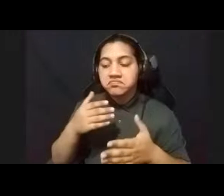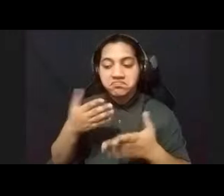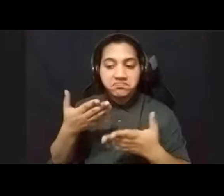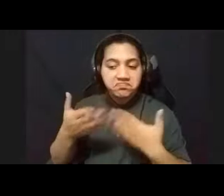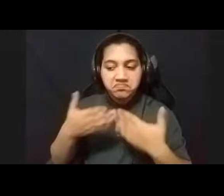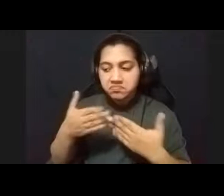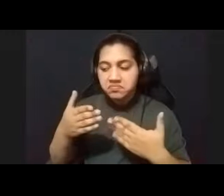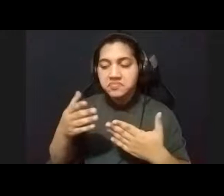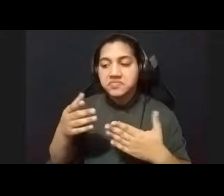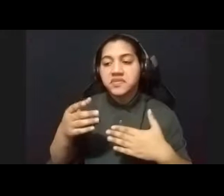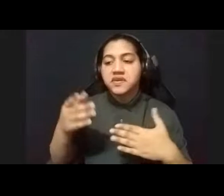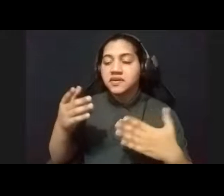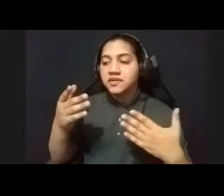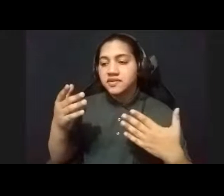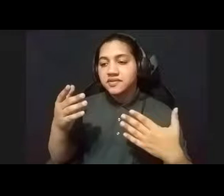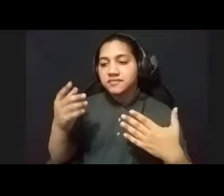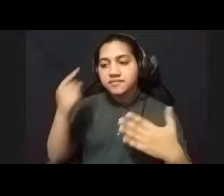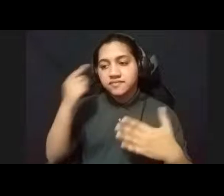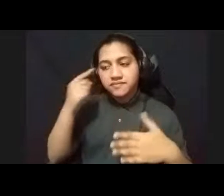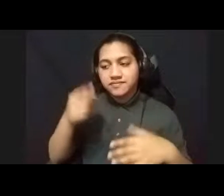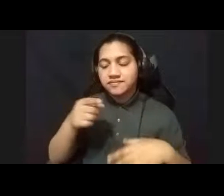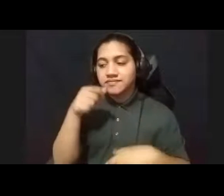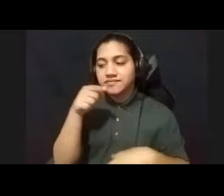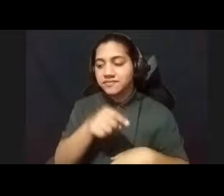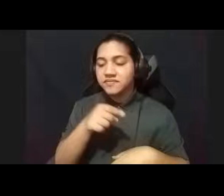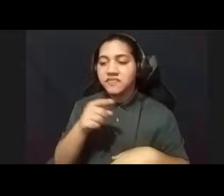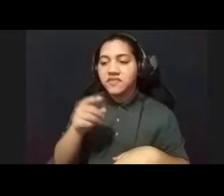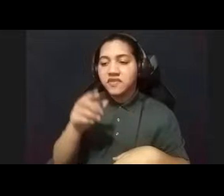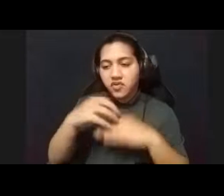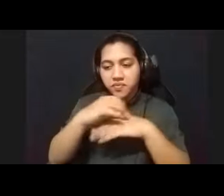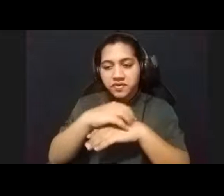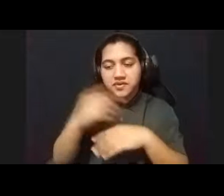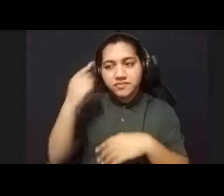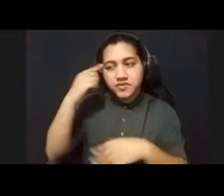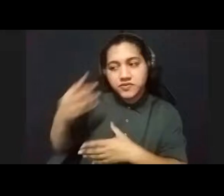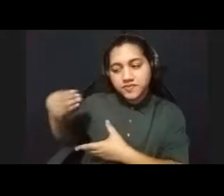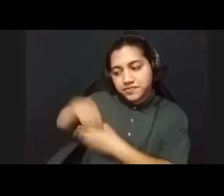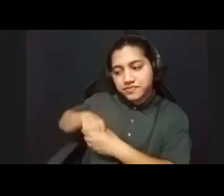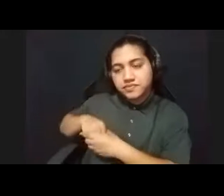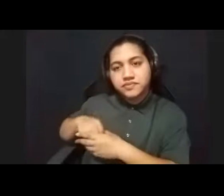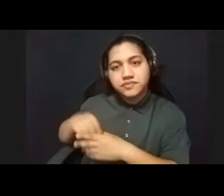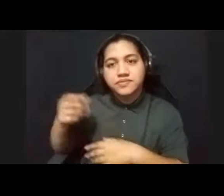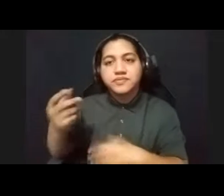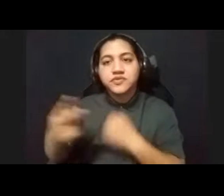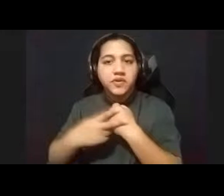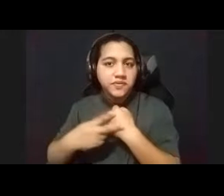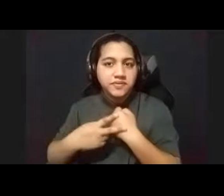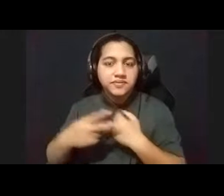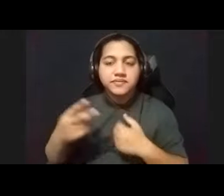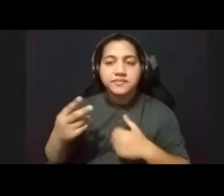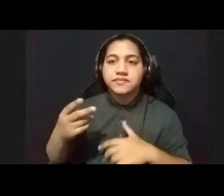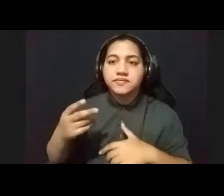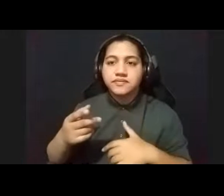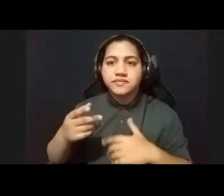hormiguita creyó que podría guardarse la moneda y así lo hizo. Y comenzaron las cavilaciones. ¿En qué